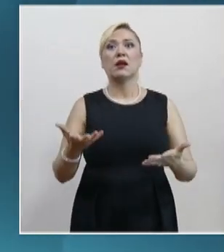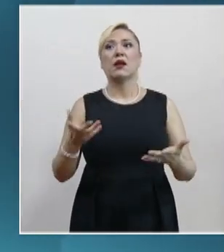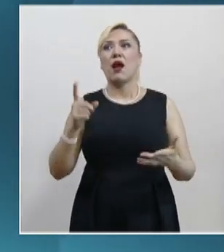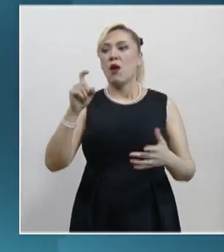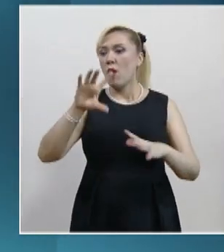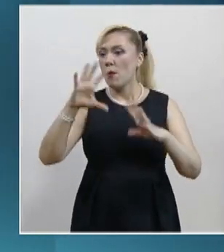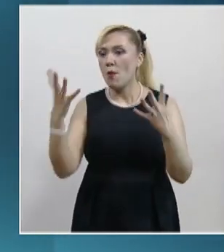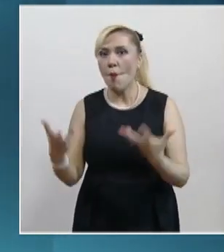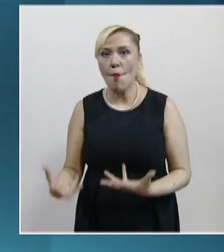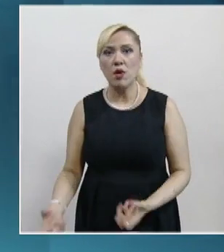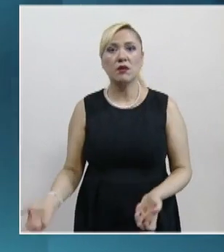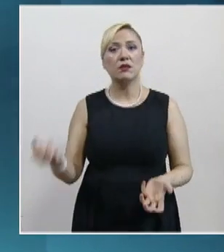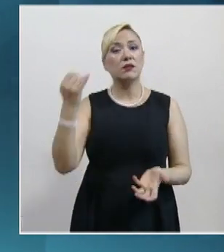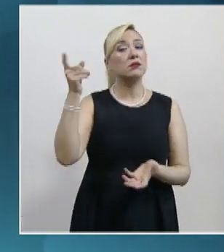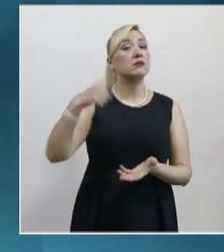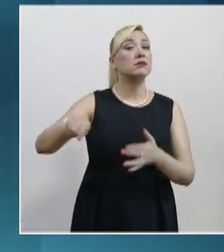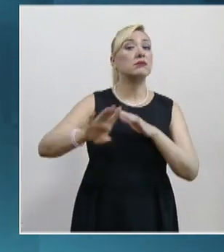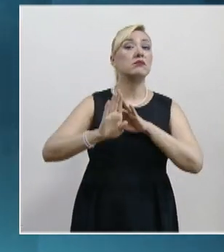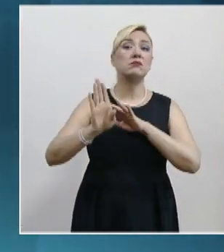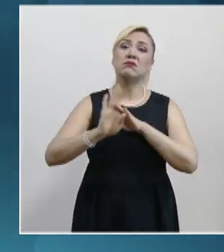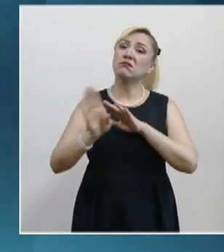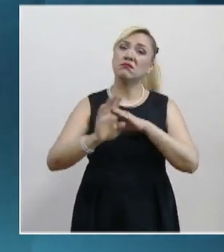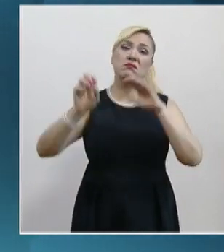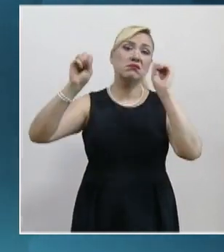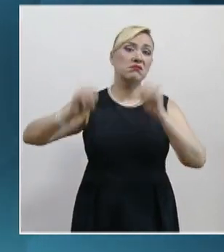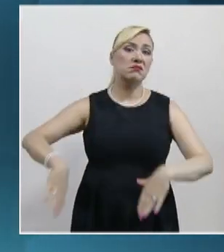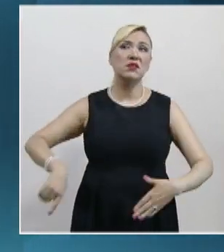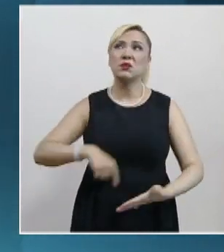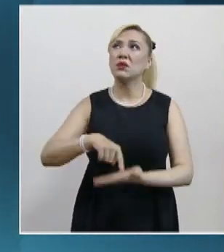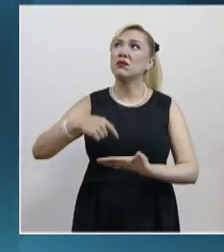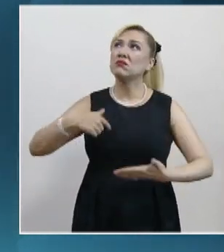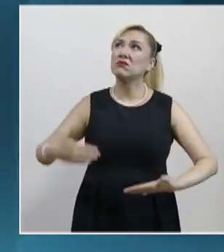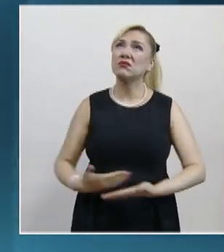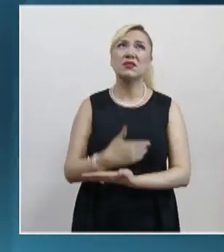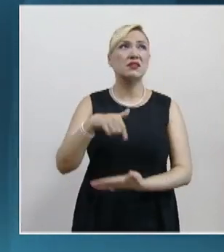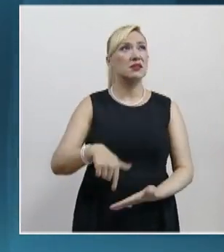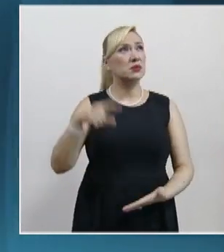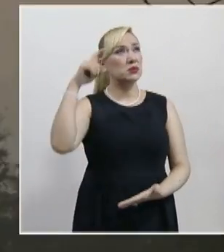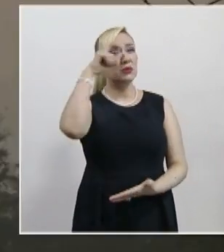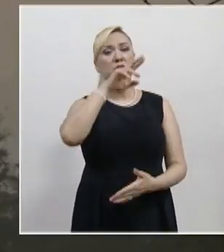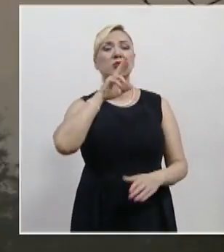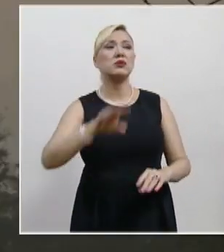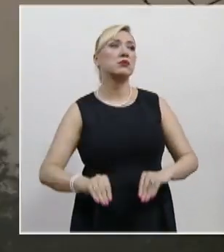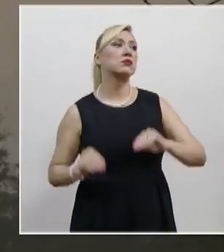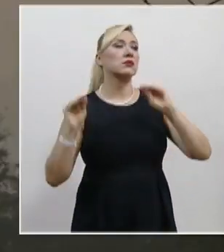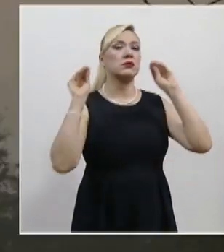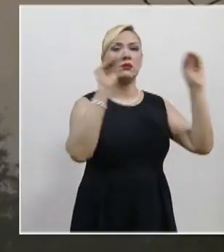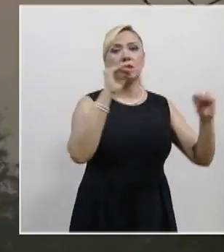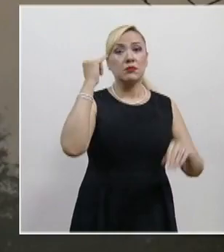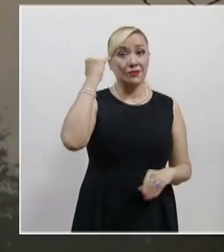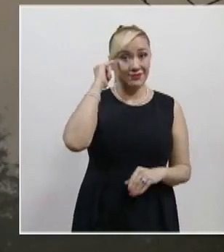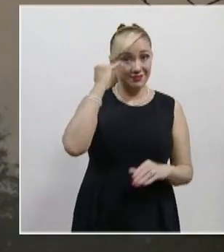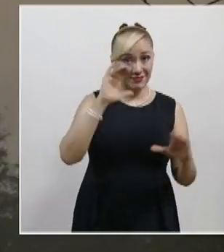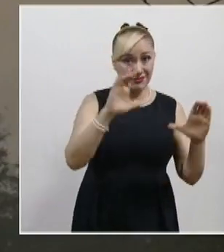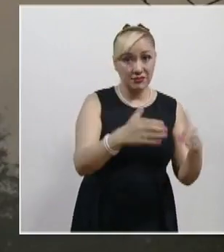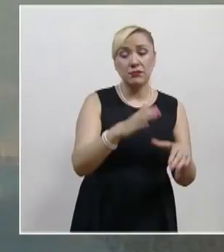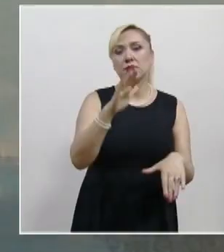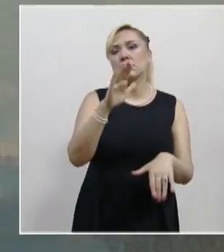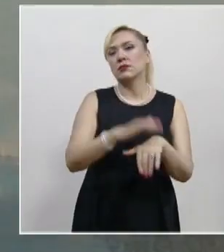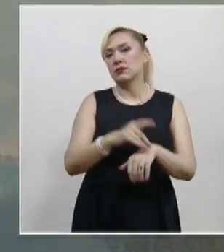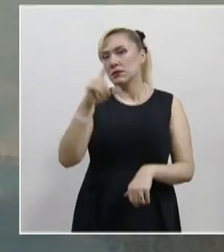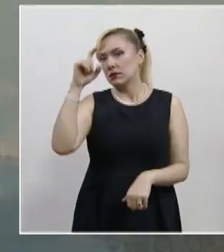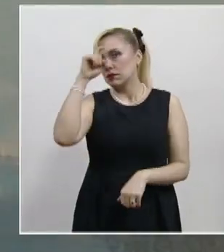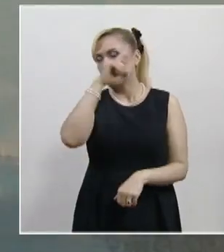sus lugares de origen debido a fenómenos climáticos extremos, y las personas de comunidades indígenas se enfrentan a una mayor